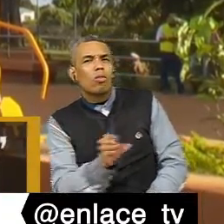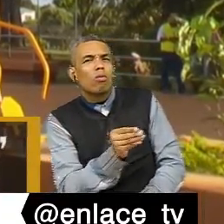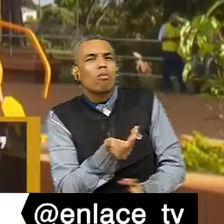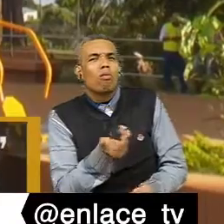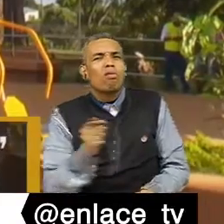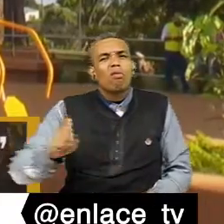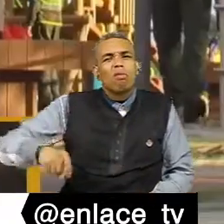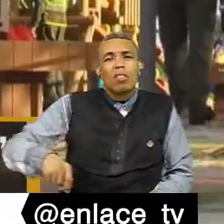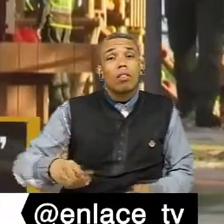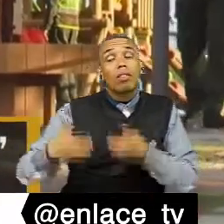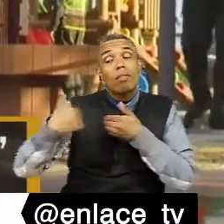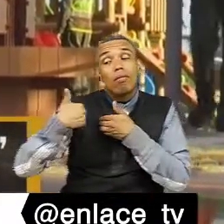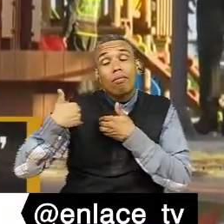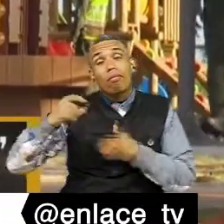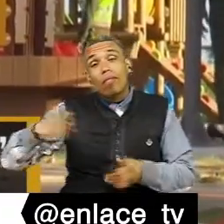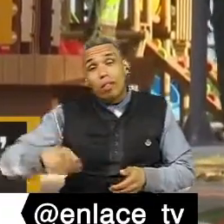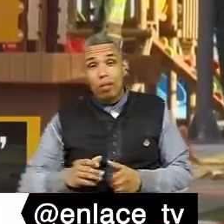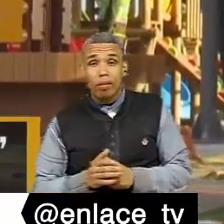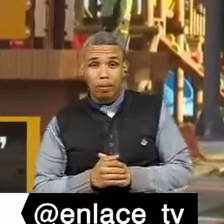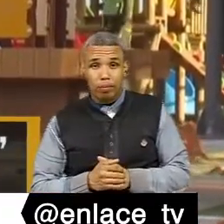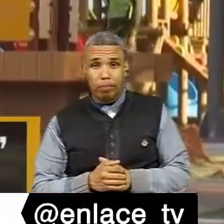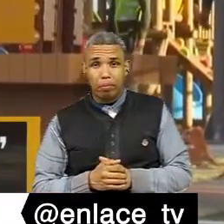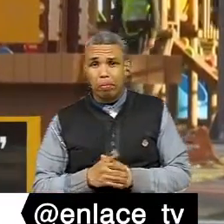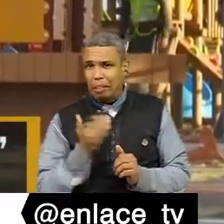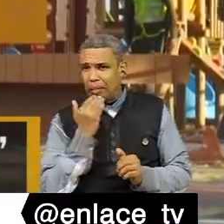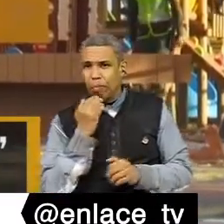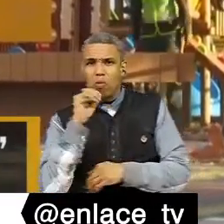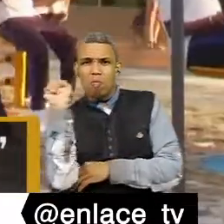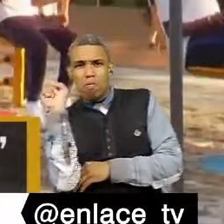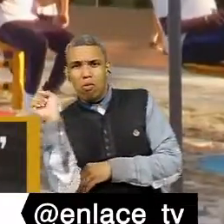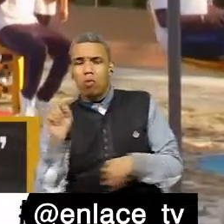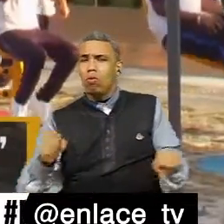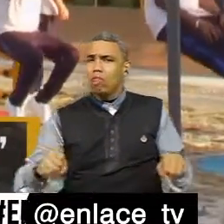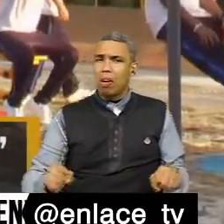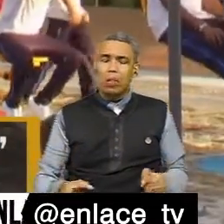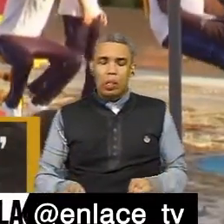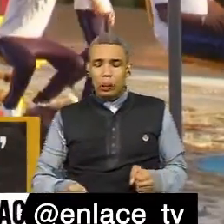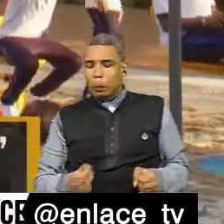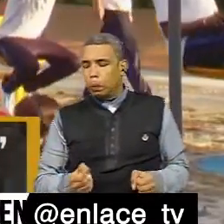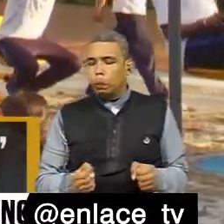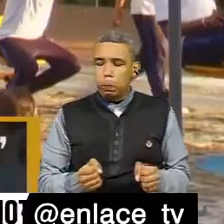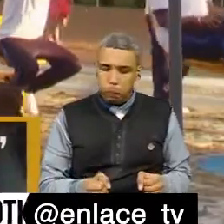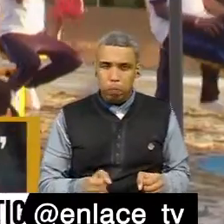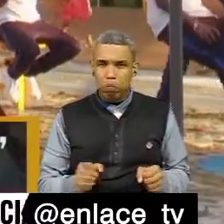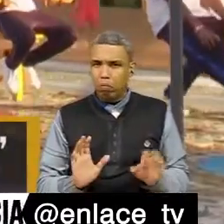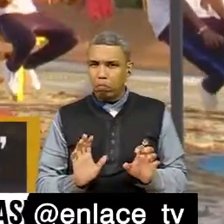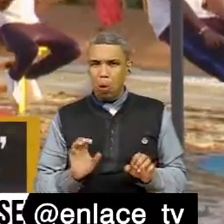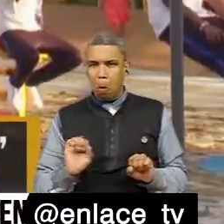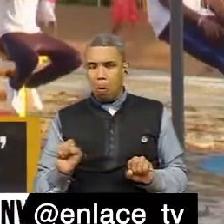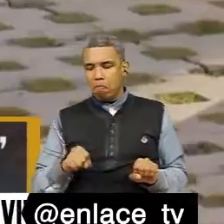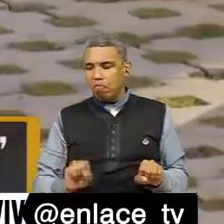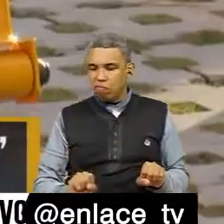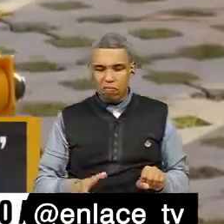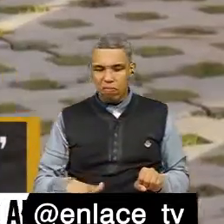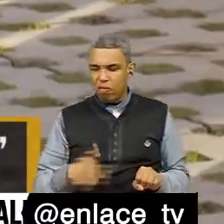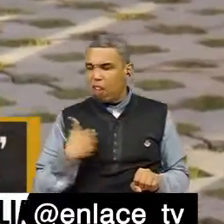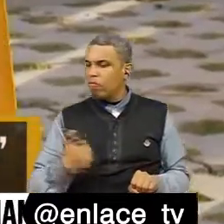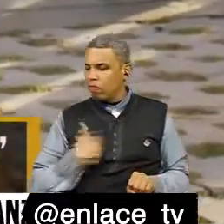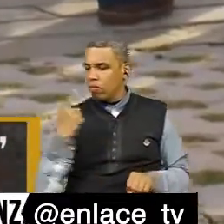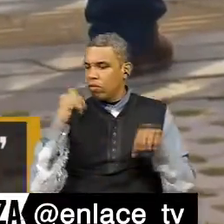todos somos responsables del uso de nuestros espacios públicos. Ante la lamentable situación del parque, que fue inaugurado el